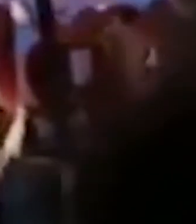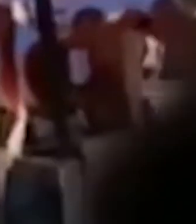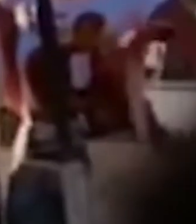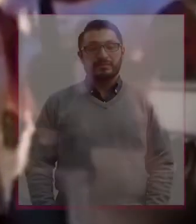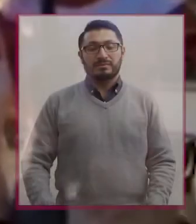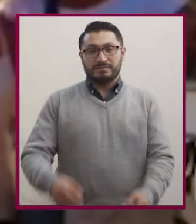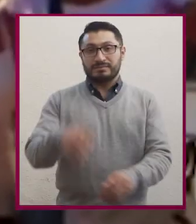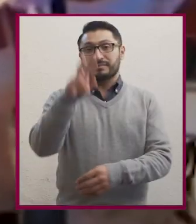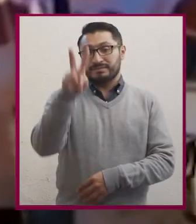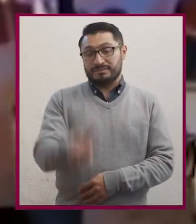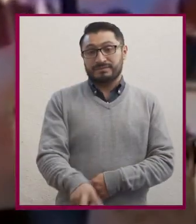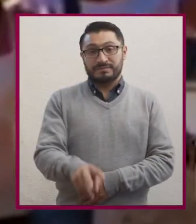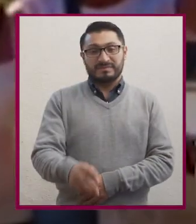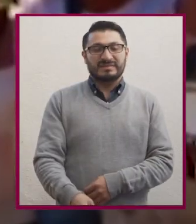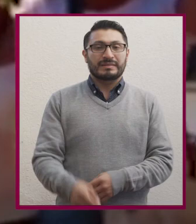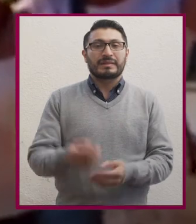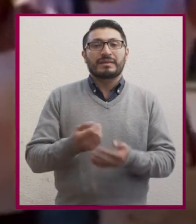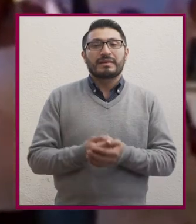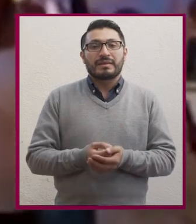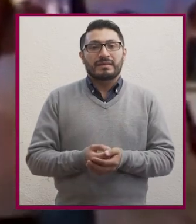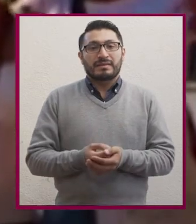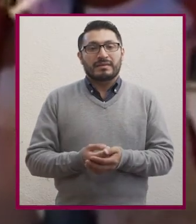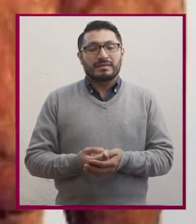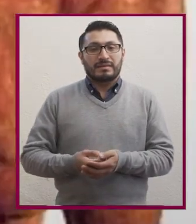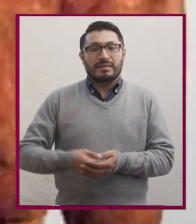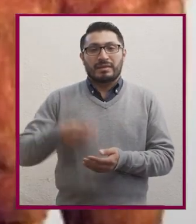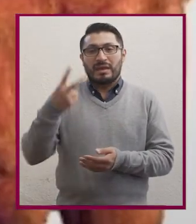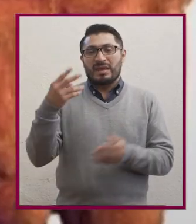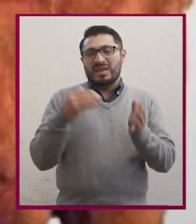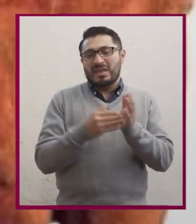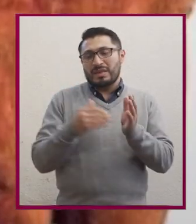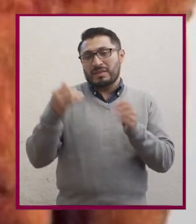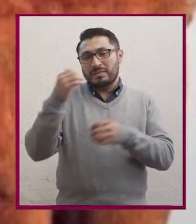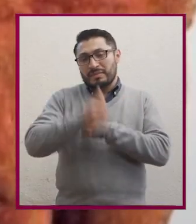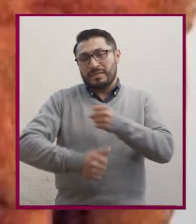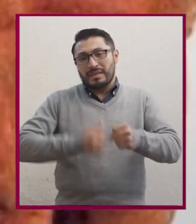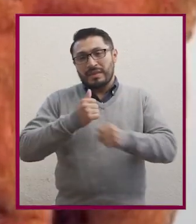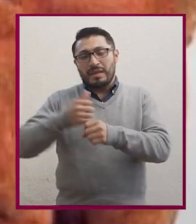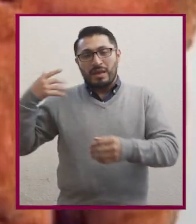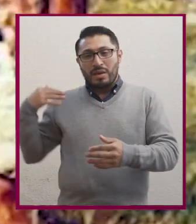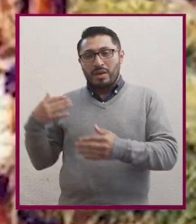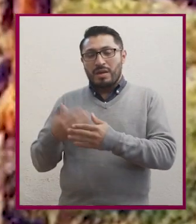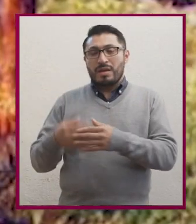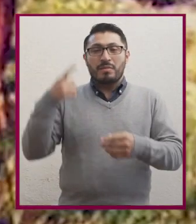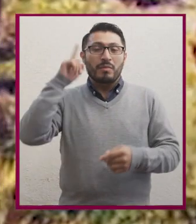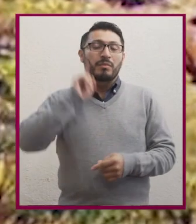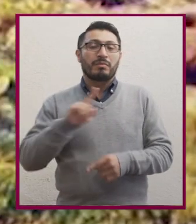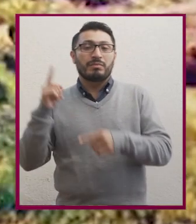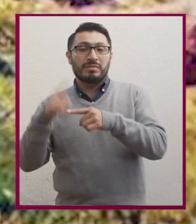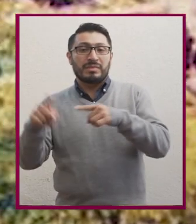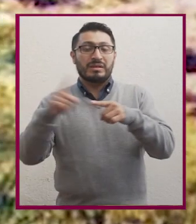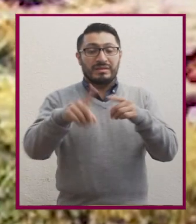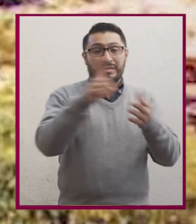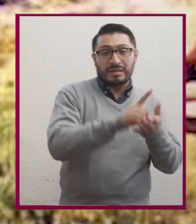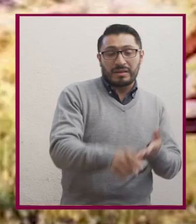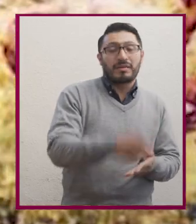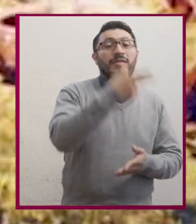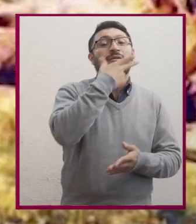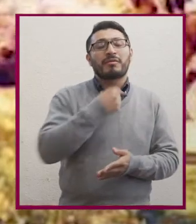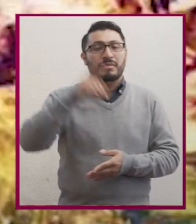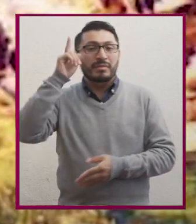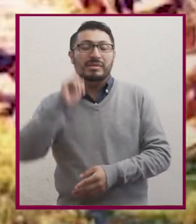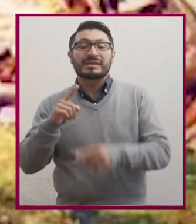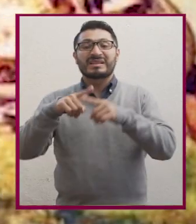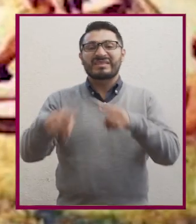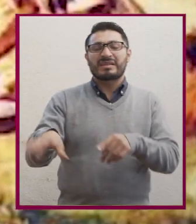Es un hecho que, durante buena parte de los últimos 2 milenios, las mujeres no han tenido los mismos derechos que los hombres. ¿Esto a qué se